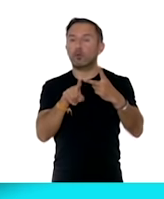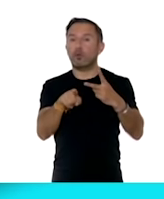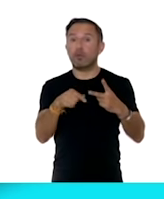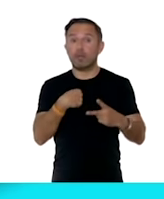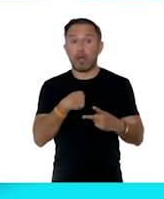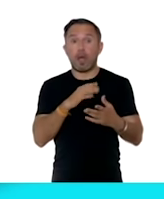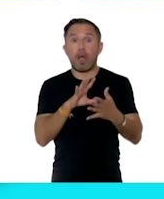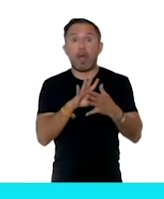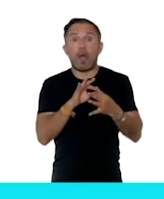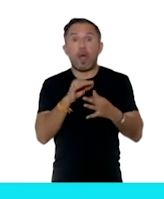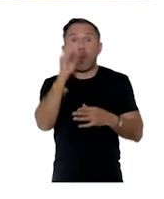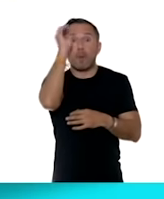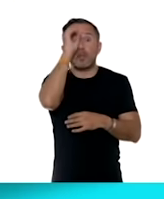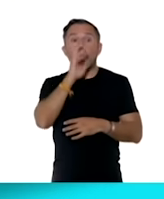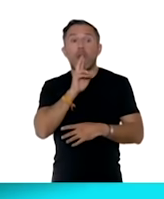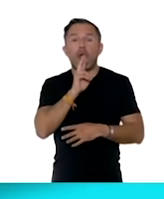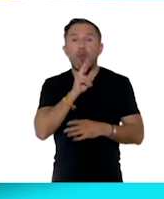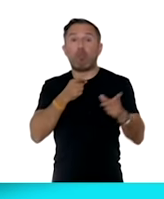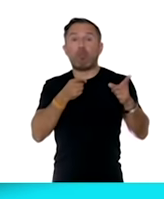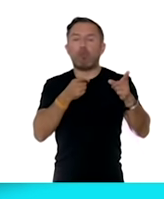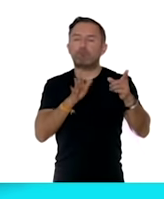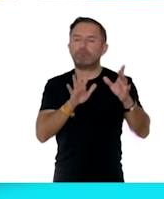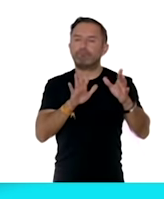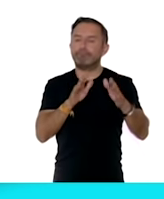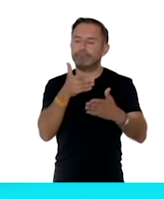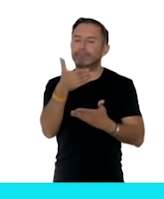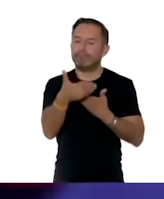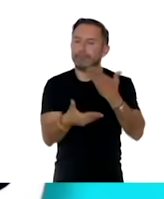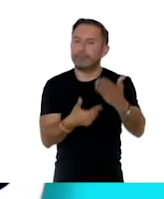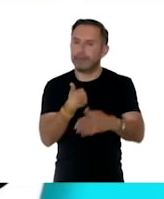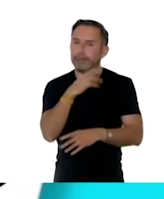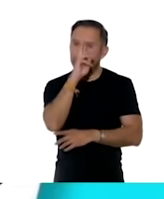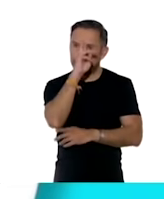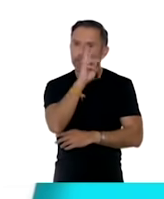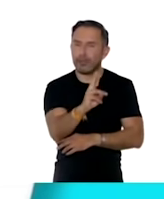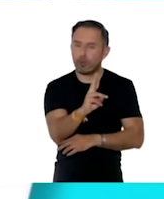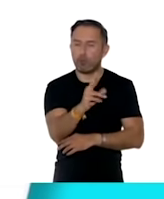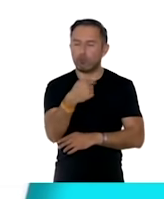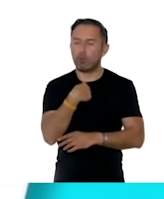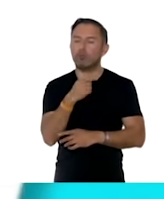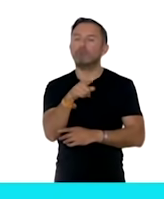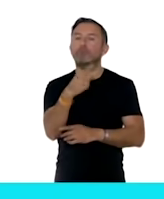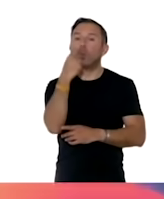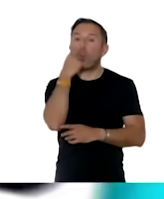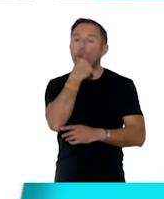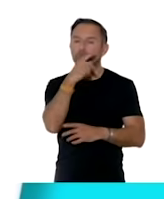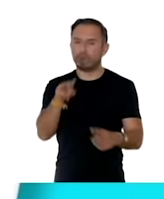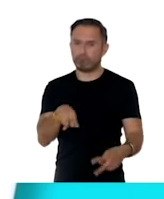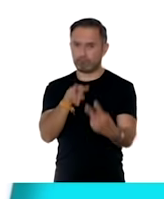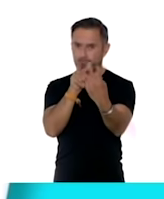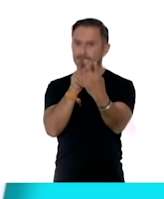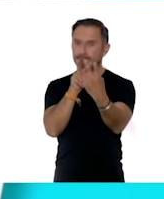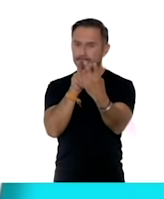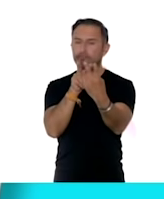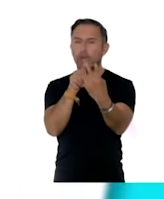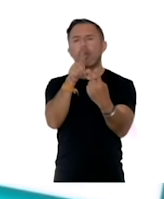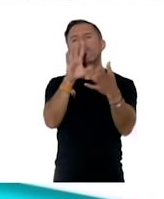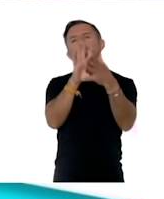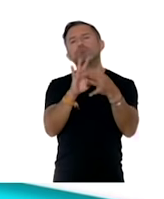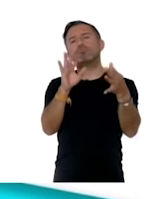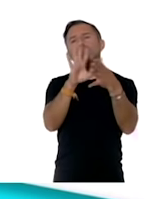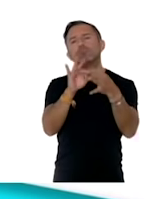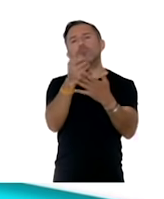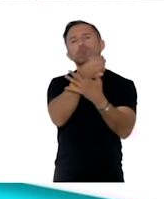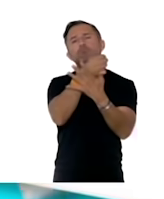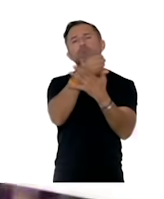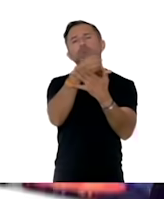respeto. Presta atención al punto de vista del otro. Míralo a los ojos y espera a que termine de hablar para entonces